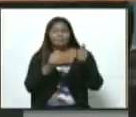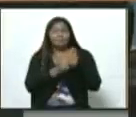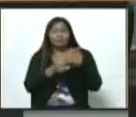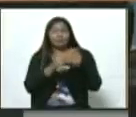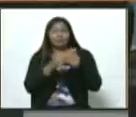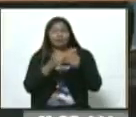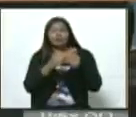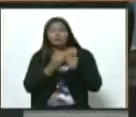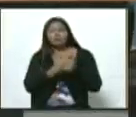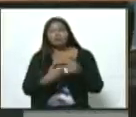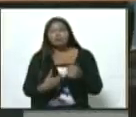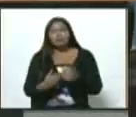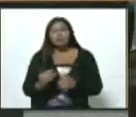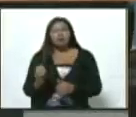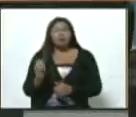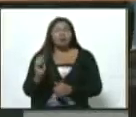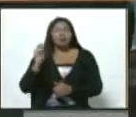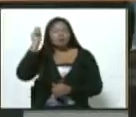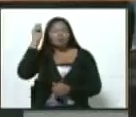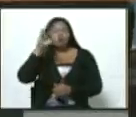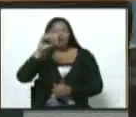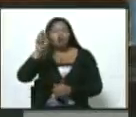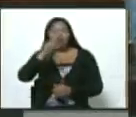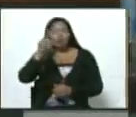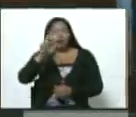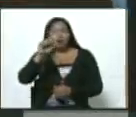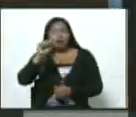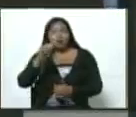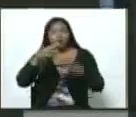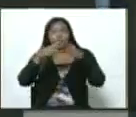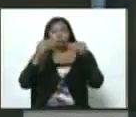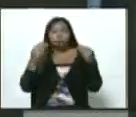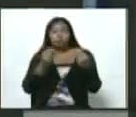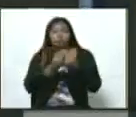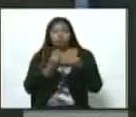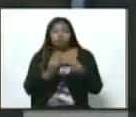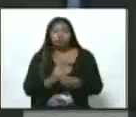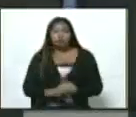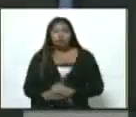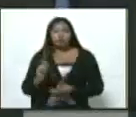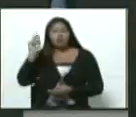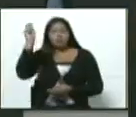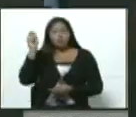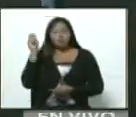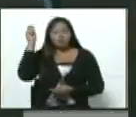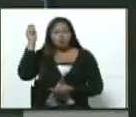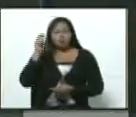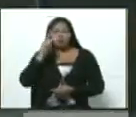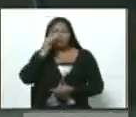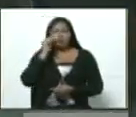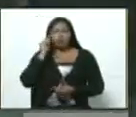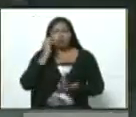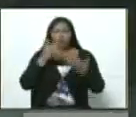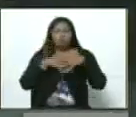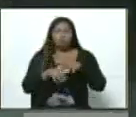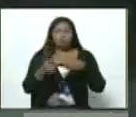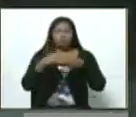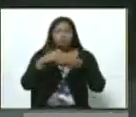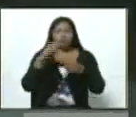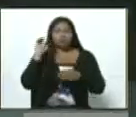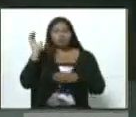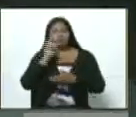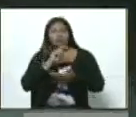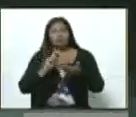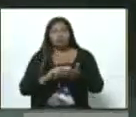el diputado Correa, y aquí están todos los diputados y diputadas integrantes de la